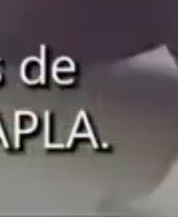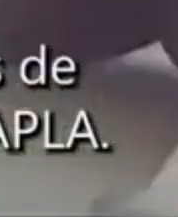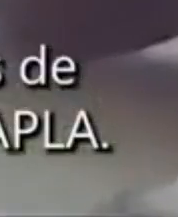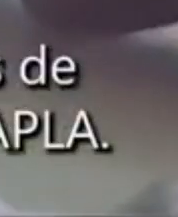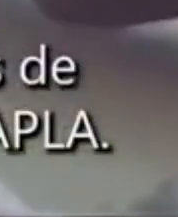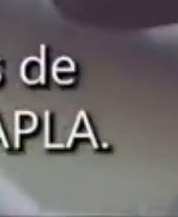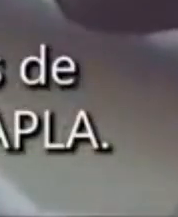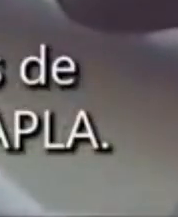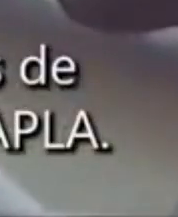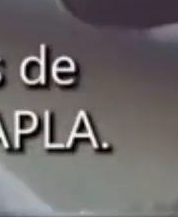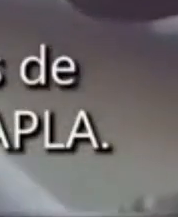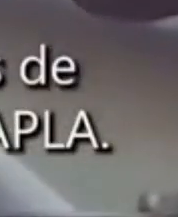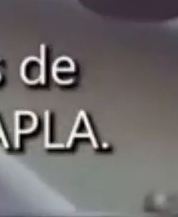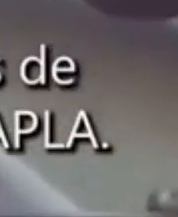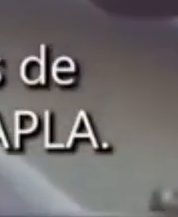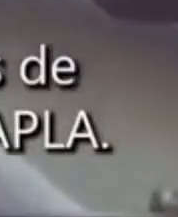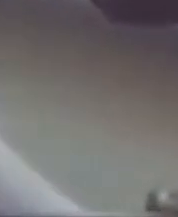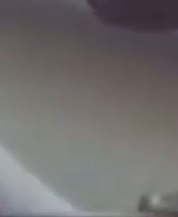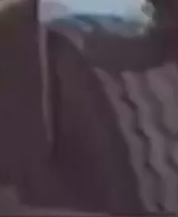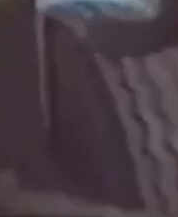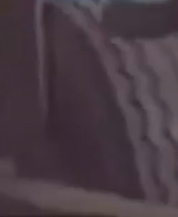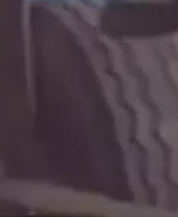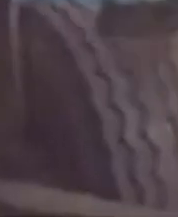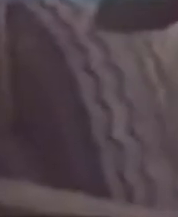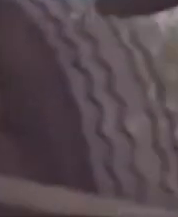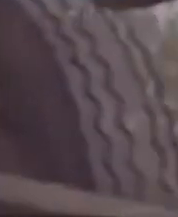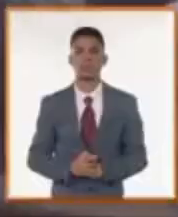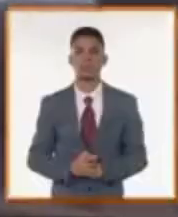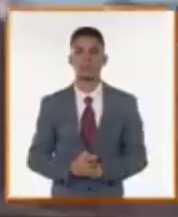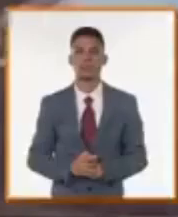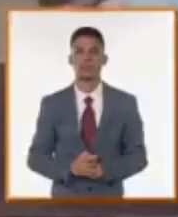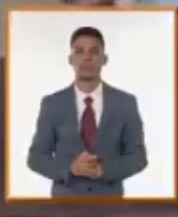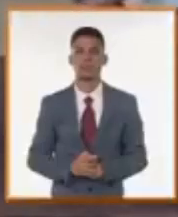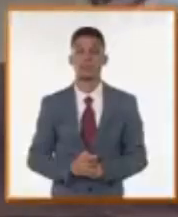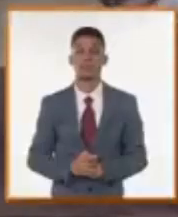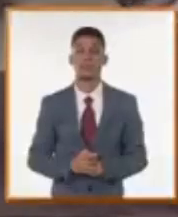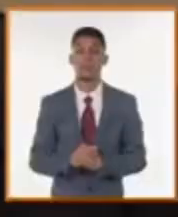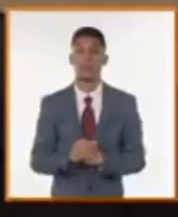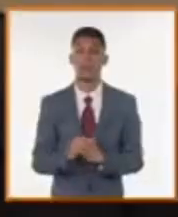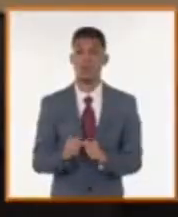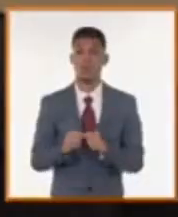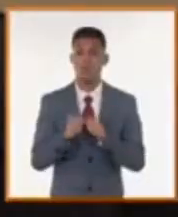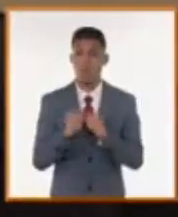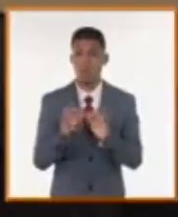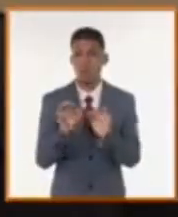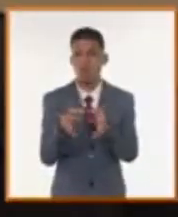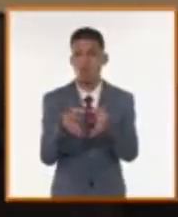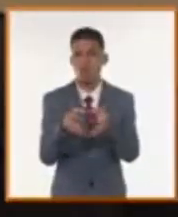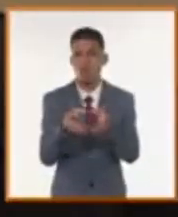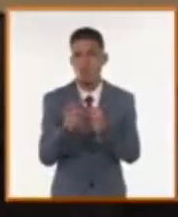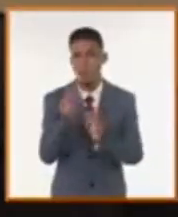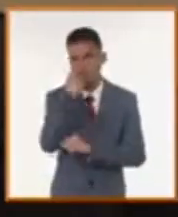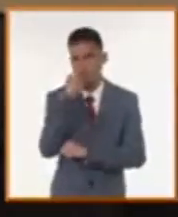reforço foi a artilharia da parte das FAPLAS. Com esta força se logra também prestar-lhe